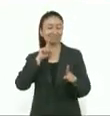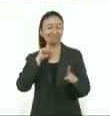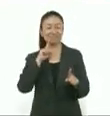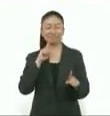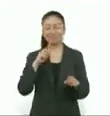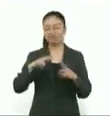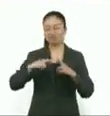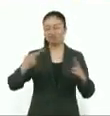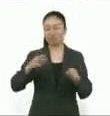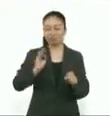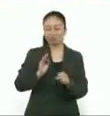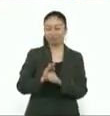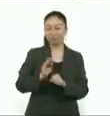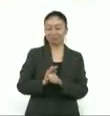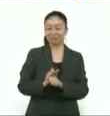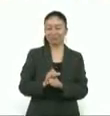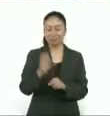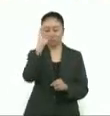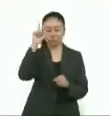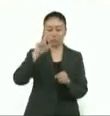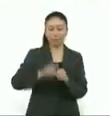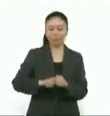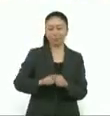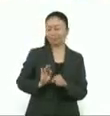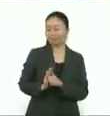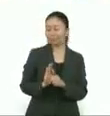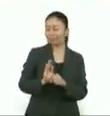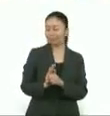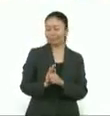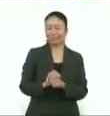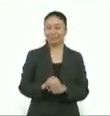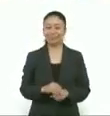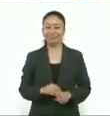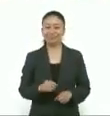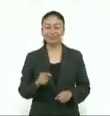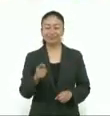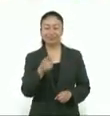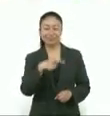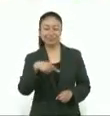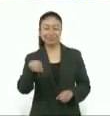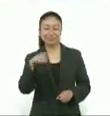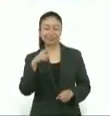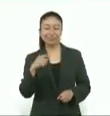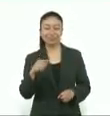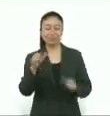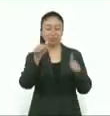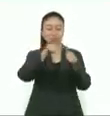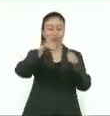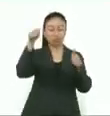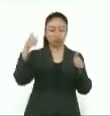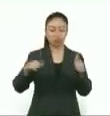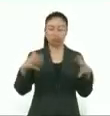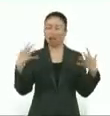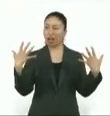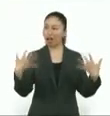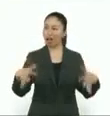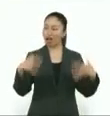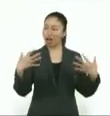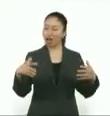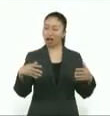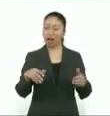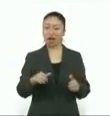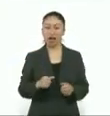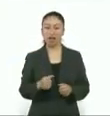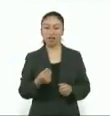raíces, guardianas de nuestra cultura y creadoras de las más maravillosas obras de arte y